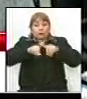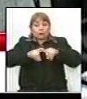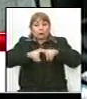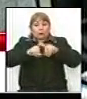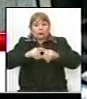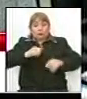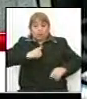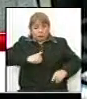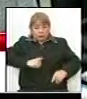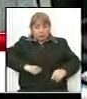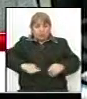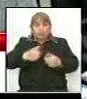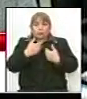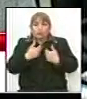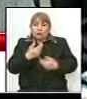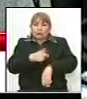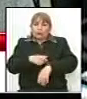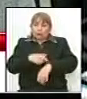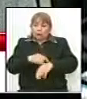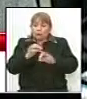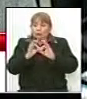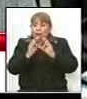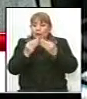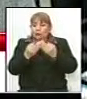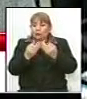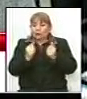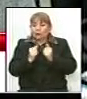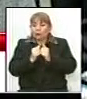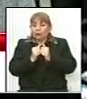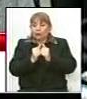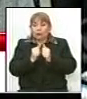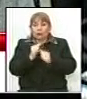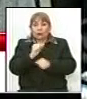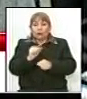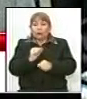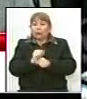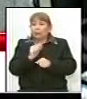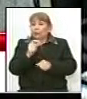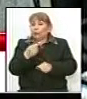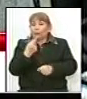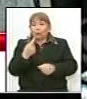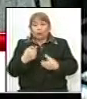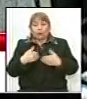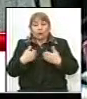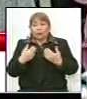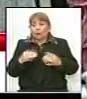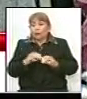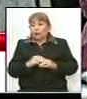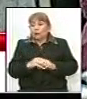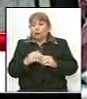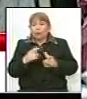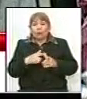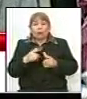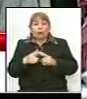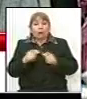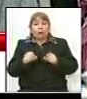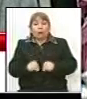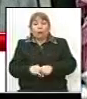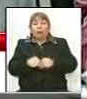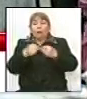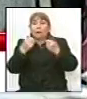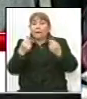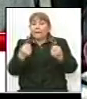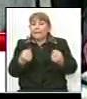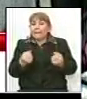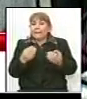hijo tenga tiempo, de que el familiar pueda, para sacarle la cita, porque él no va a poder hacerlo. Entonces, rompemos otro